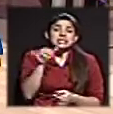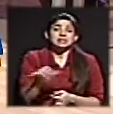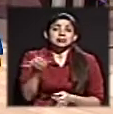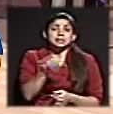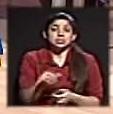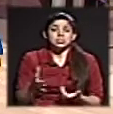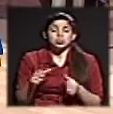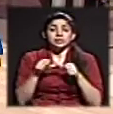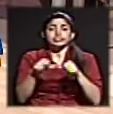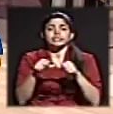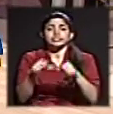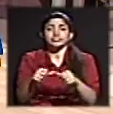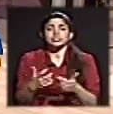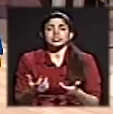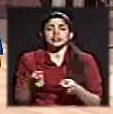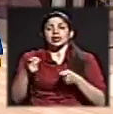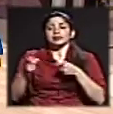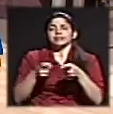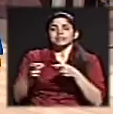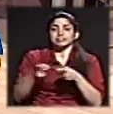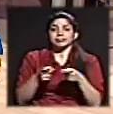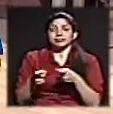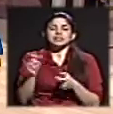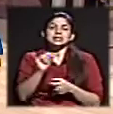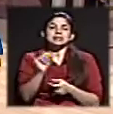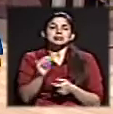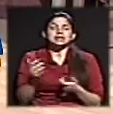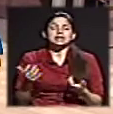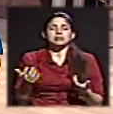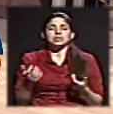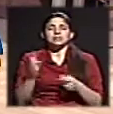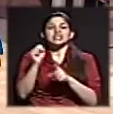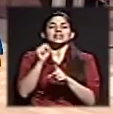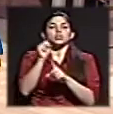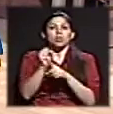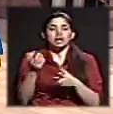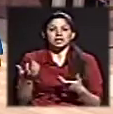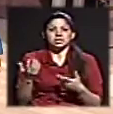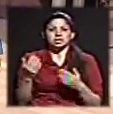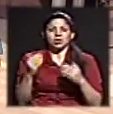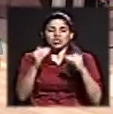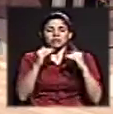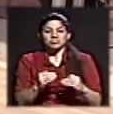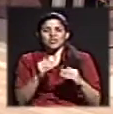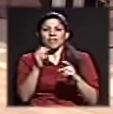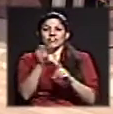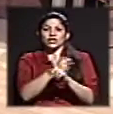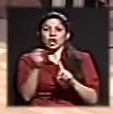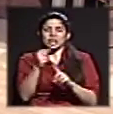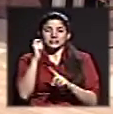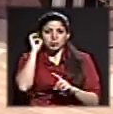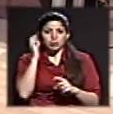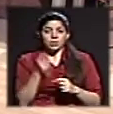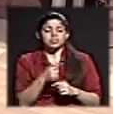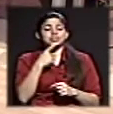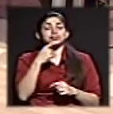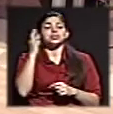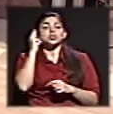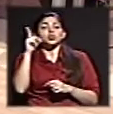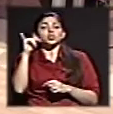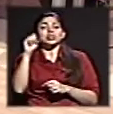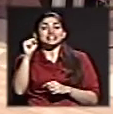sigues manejándote bajo esa misma situación de violación, ¿no? De violencia de género. Dice Luisa de Tibás, ¿qué